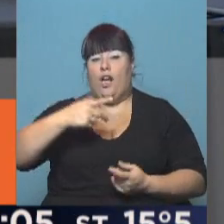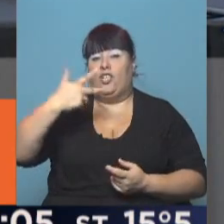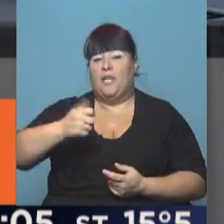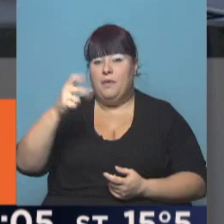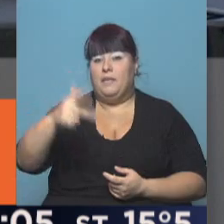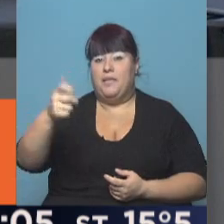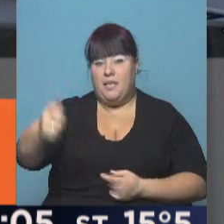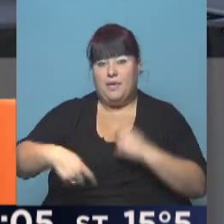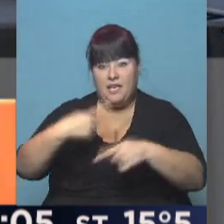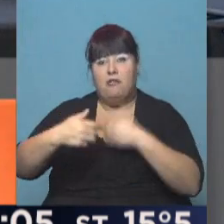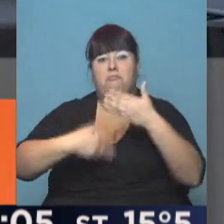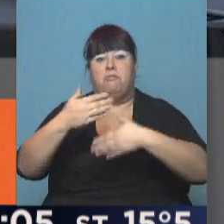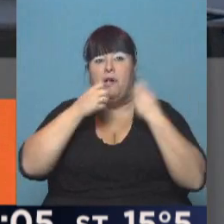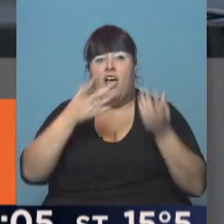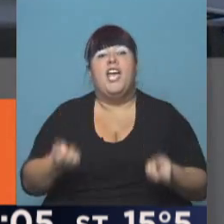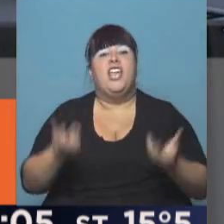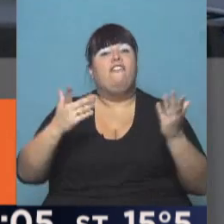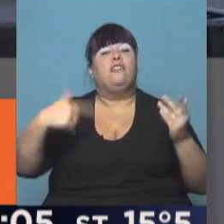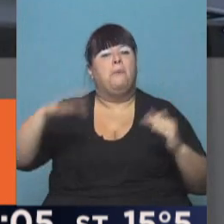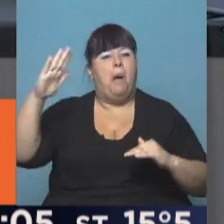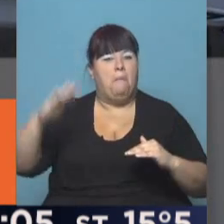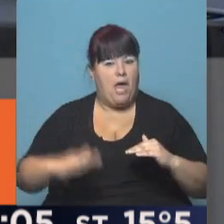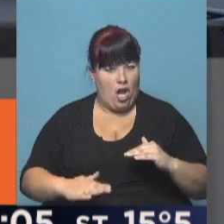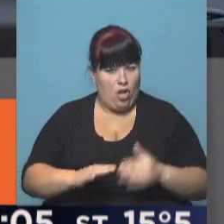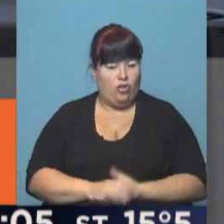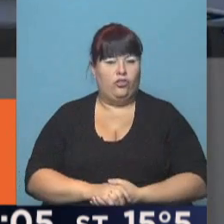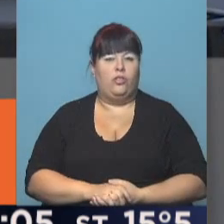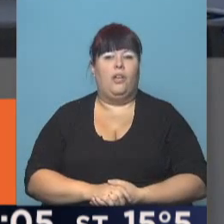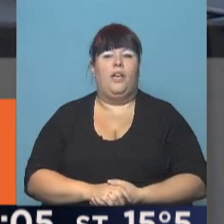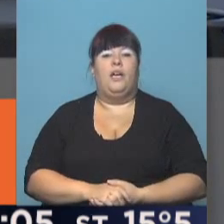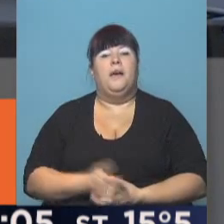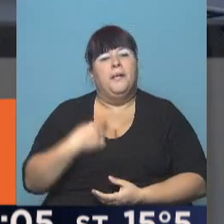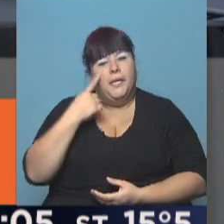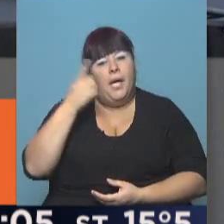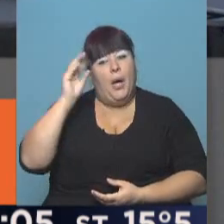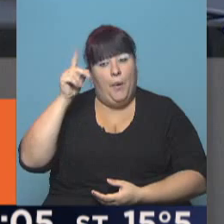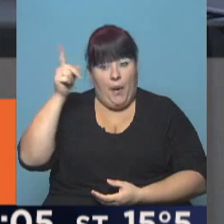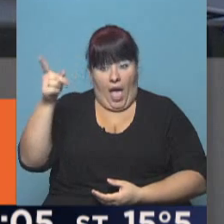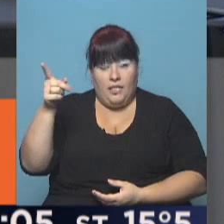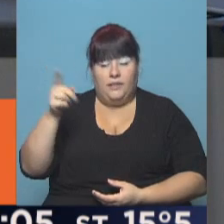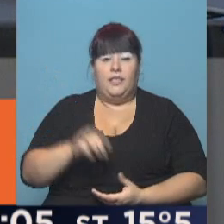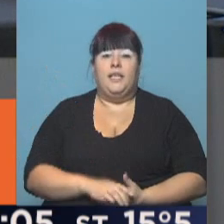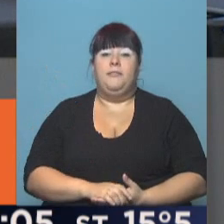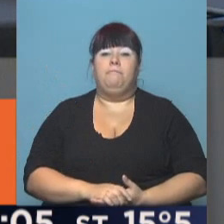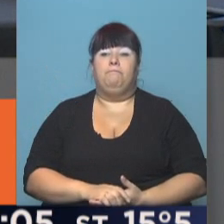consecutivo de crecimiento con inflación en baja, y vemos que en Brasil